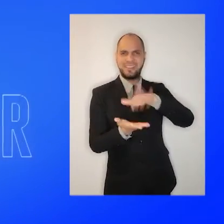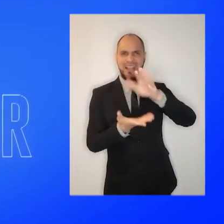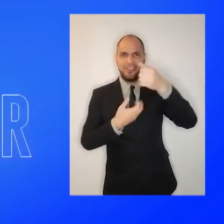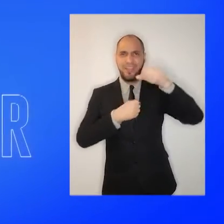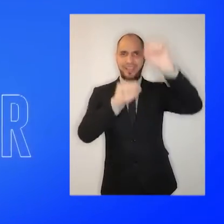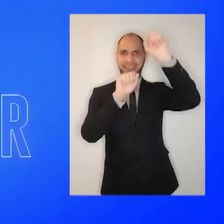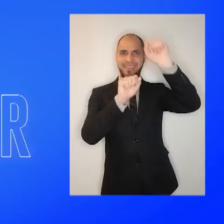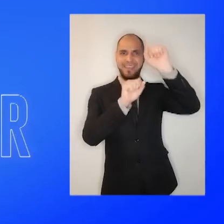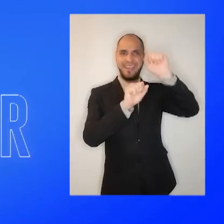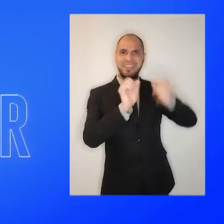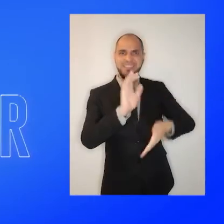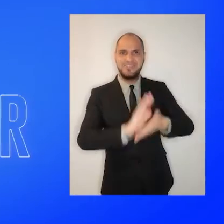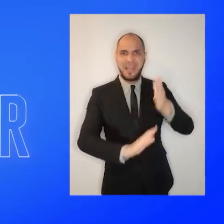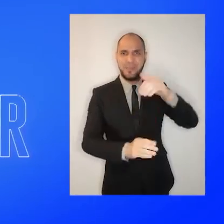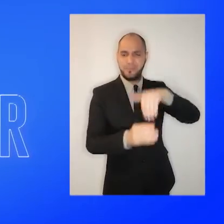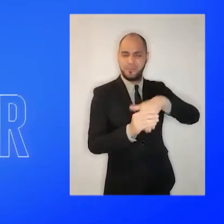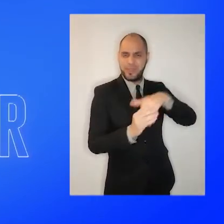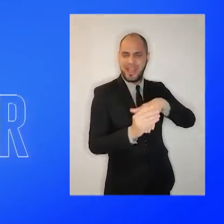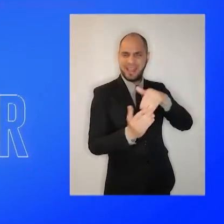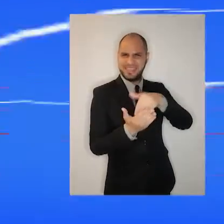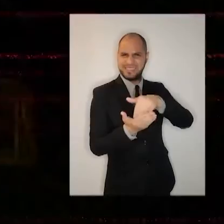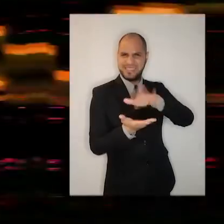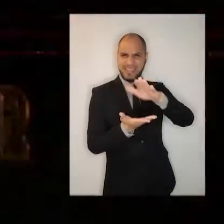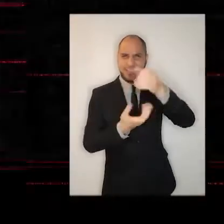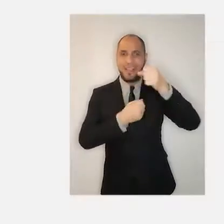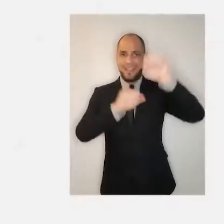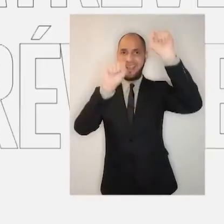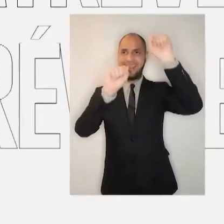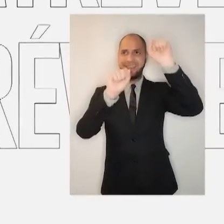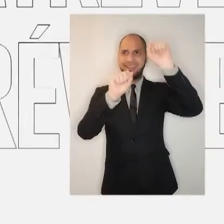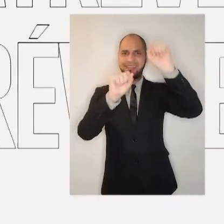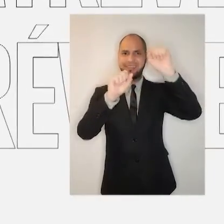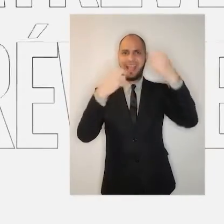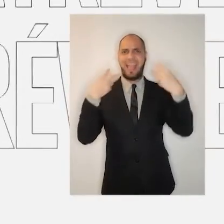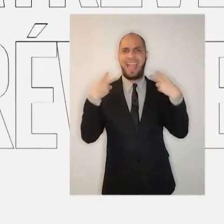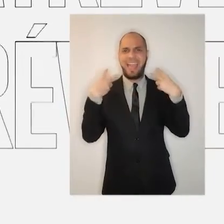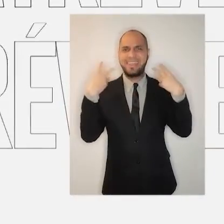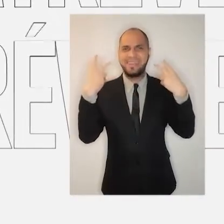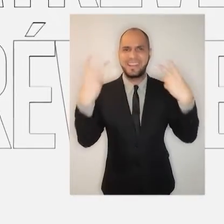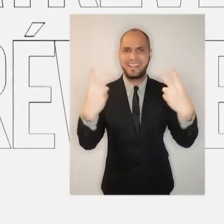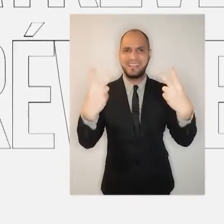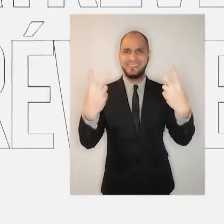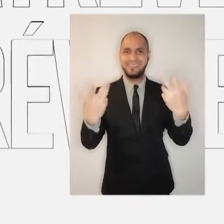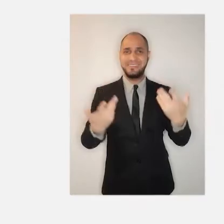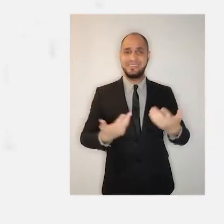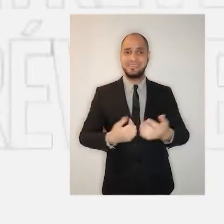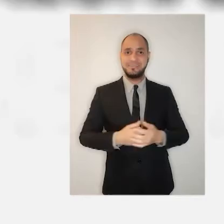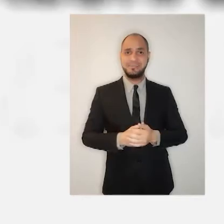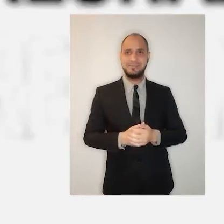vamos a votar, el rechazo va a ganar. Si vamos a votar, el rechazo va a ganar.